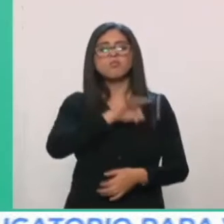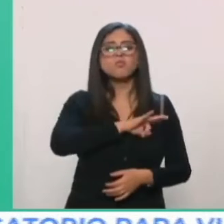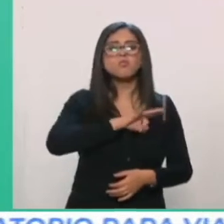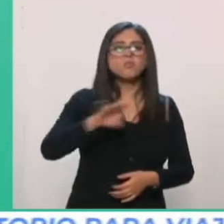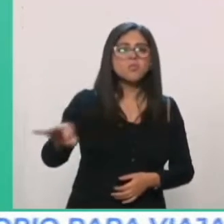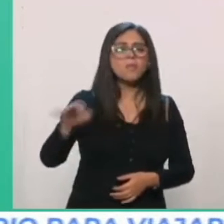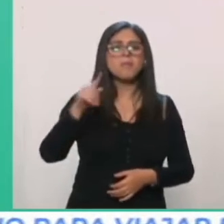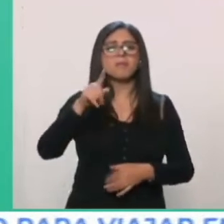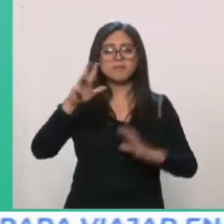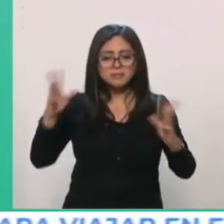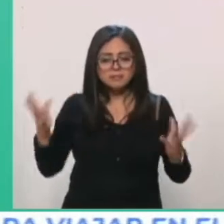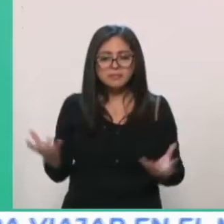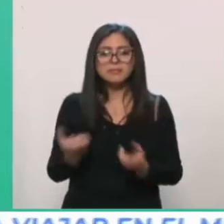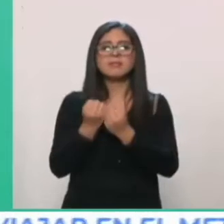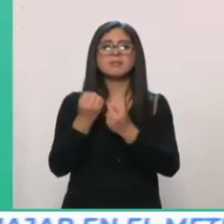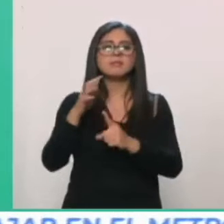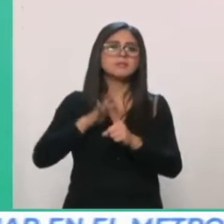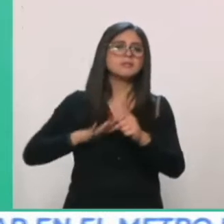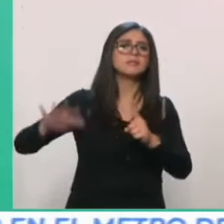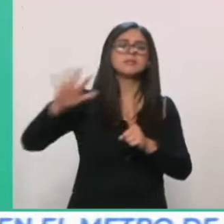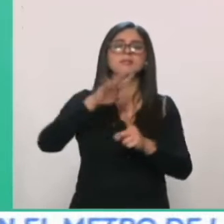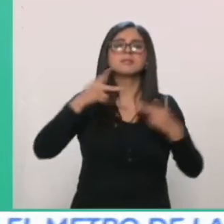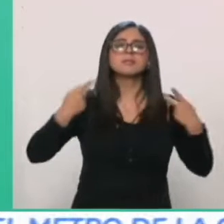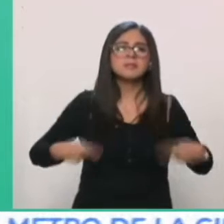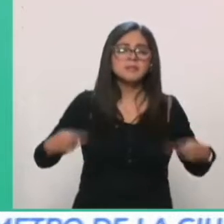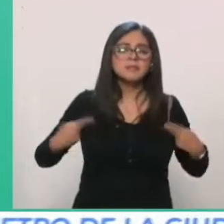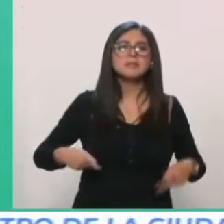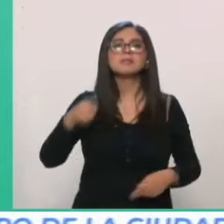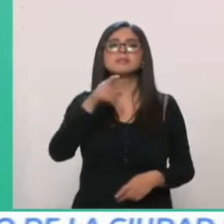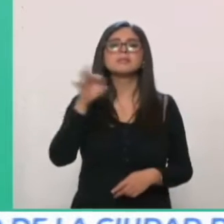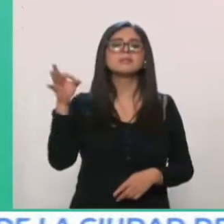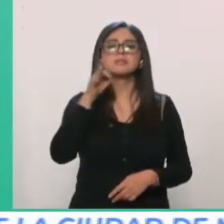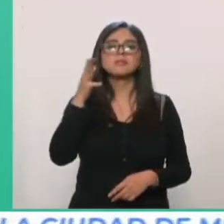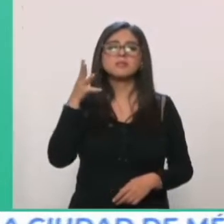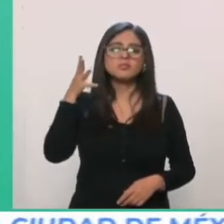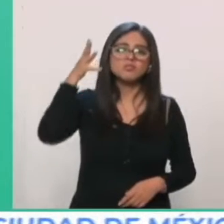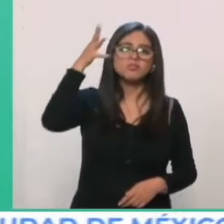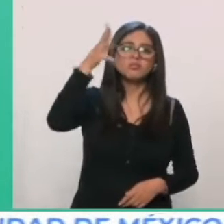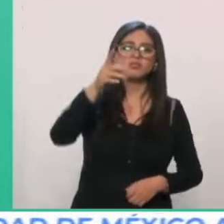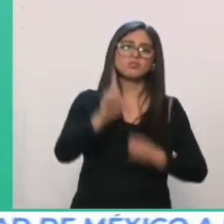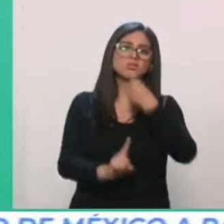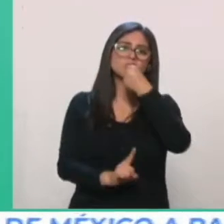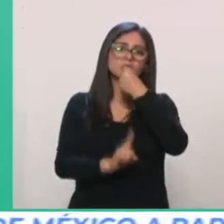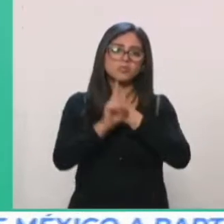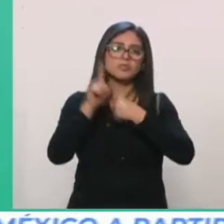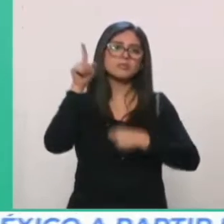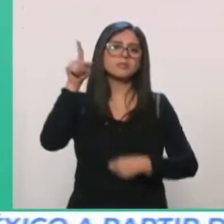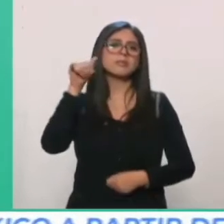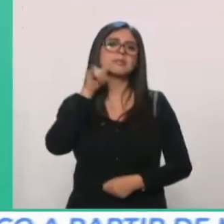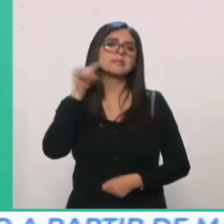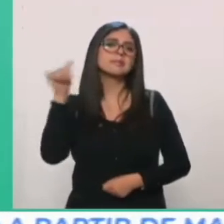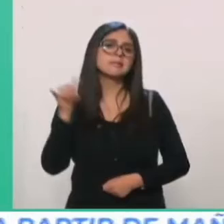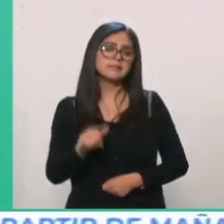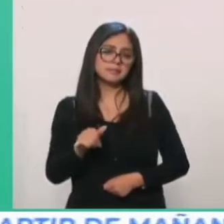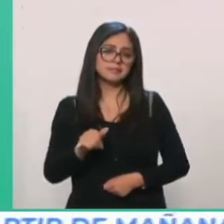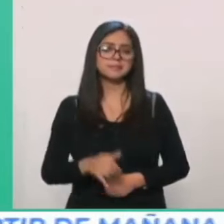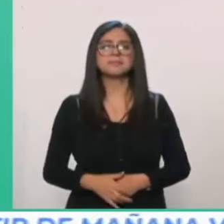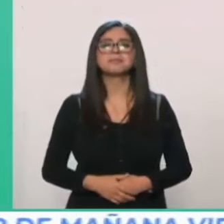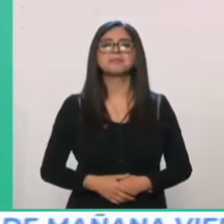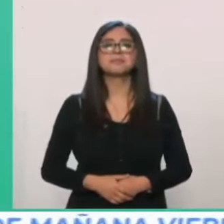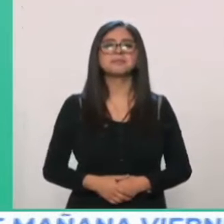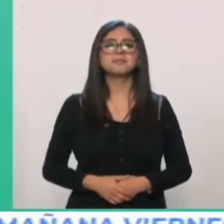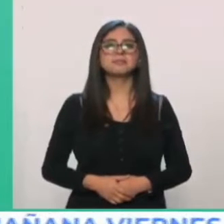salvarse una parte de la humanidad de una peste mortífera que afectaba a Italia en aquel